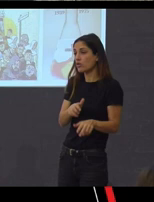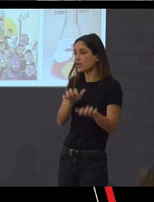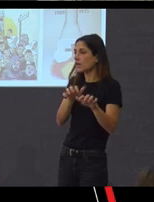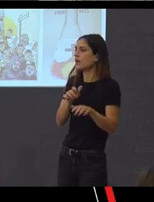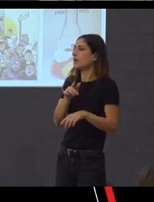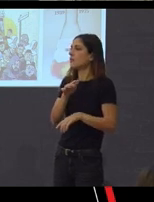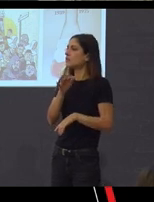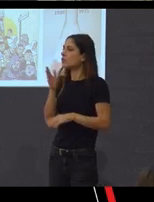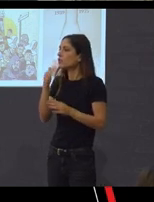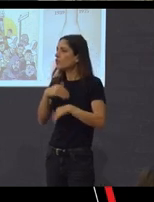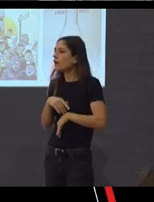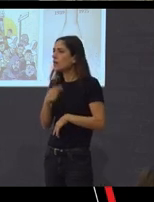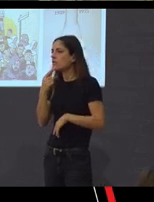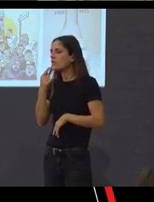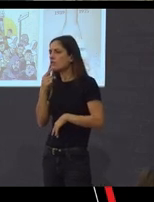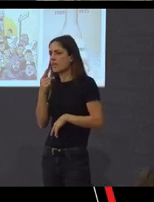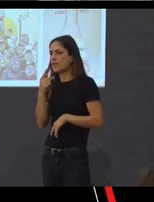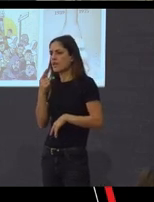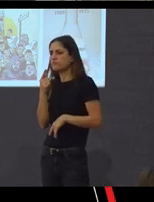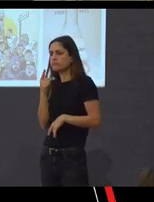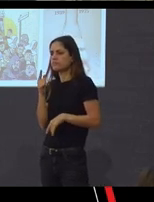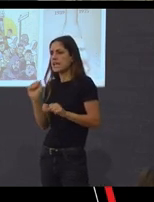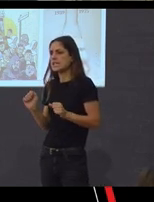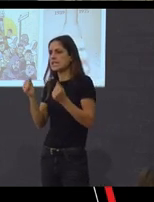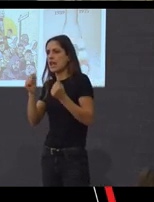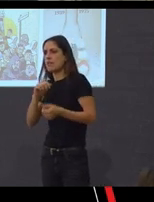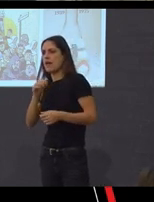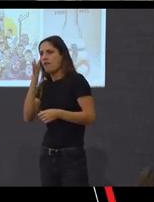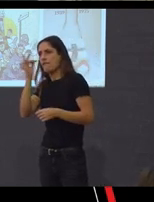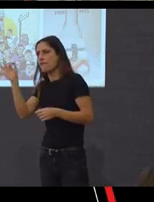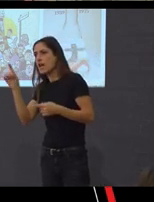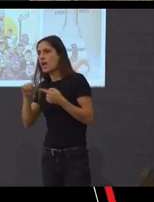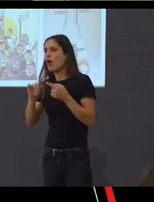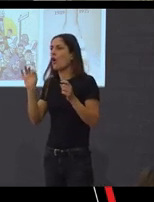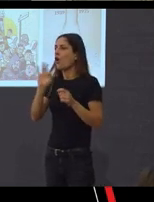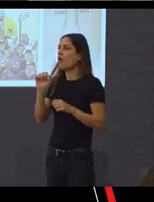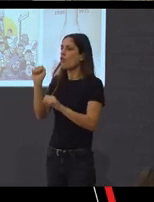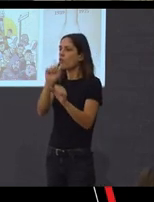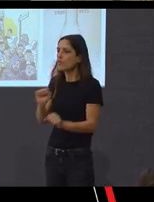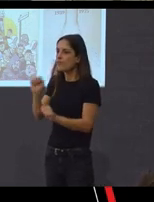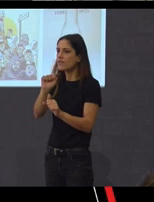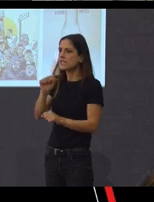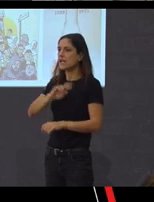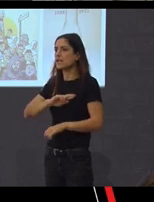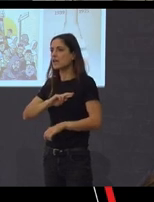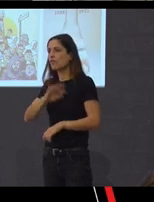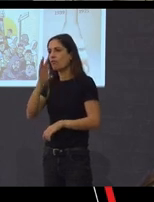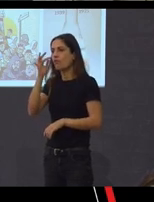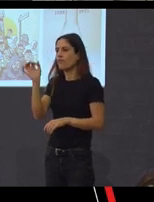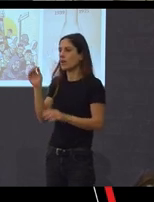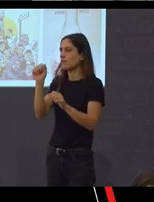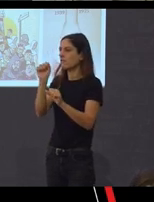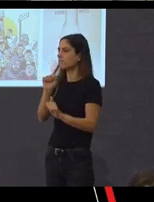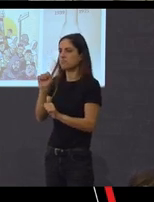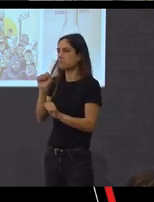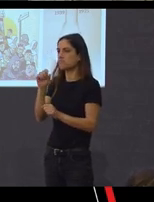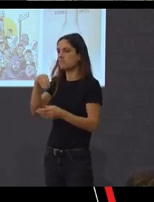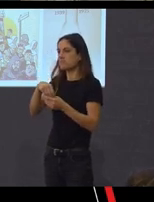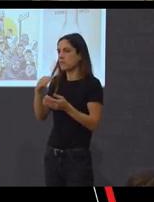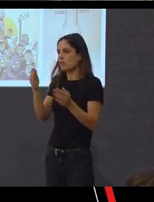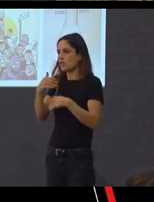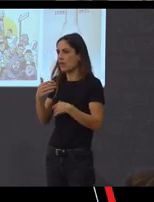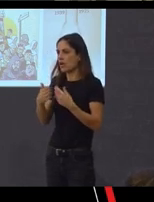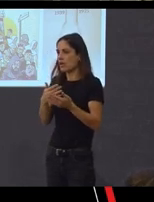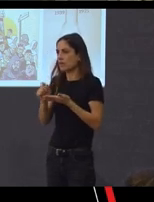fale da religión ou da defensa da fe, etc. Eso vai nacer logo, vai nacer logo na propaganda que veremos posteriormente. E logo